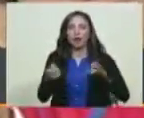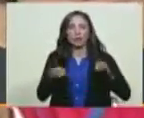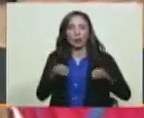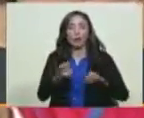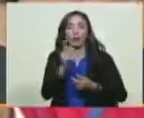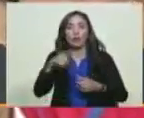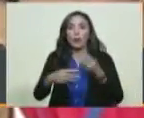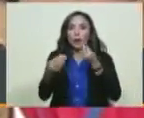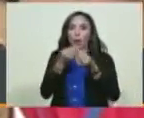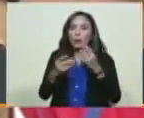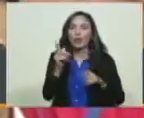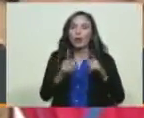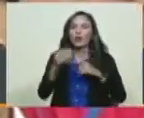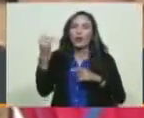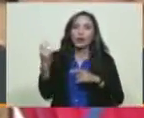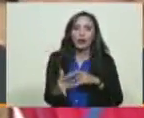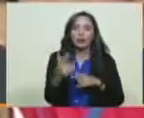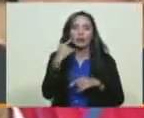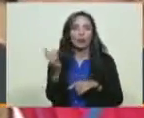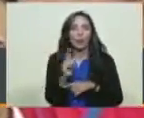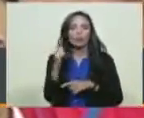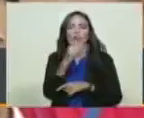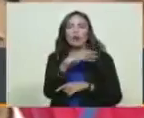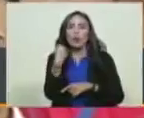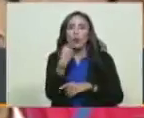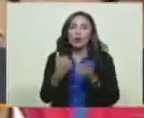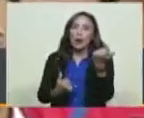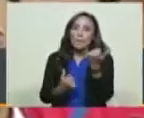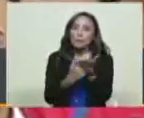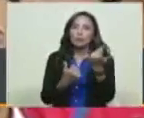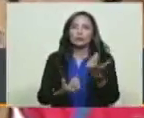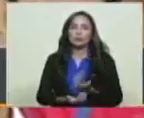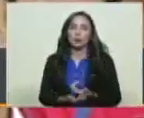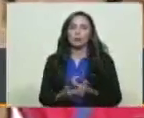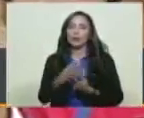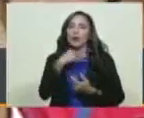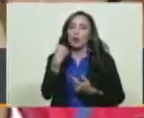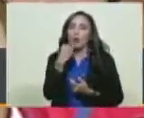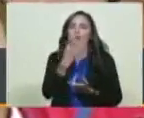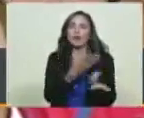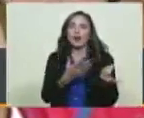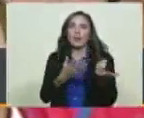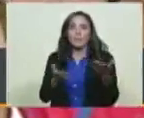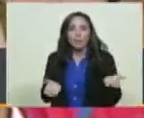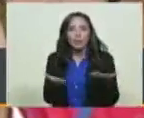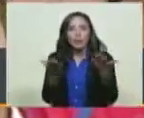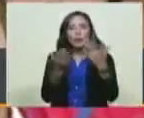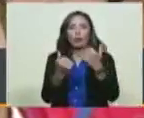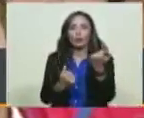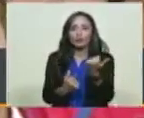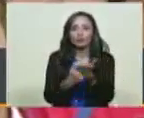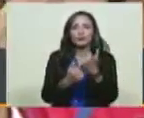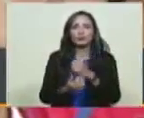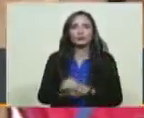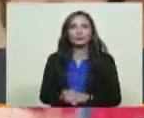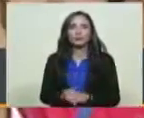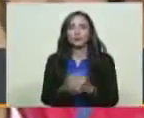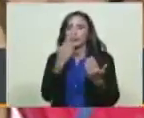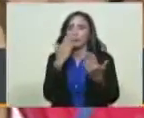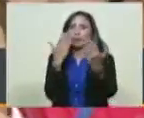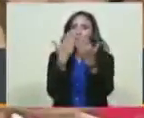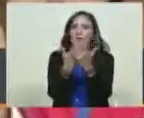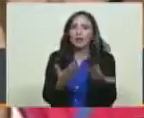productos por parte de los jóvenes nosotros ser es nosotros ser lo que van a estar ahí y